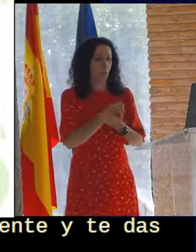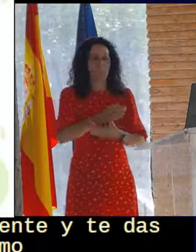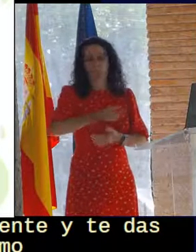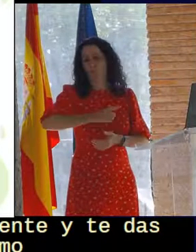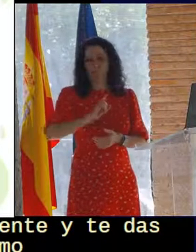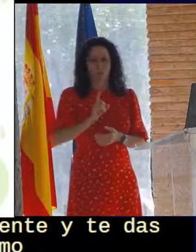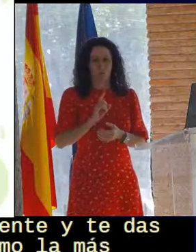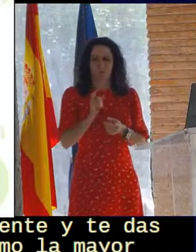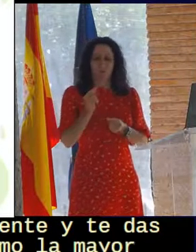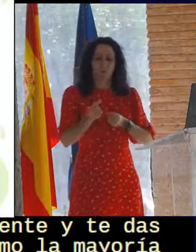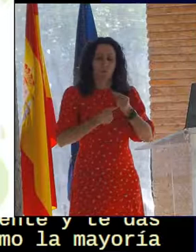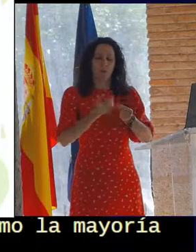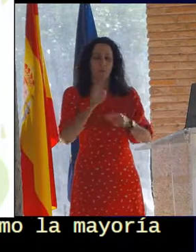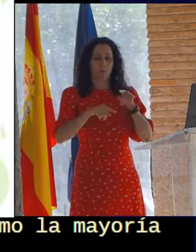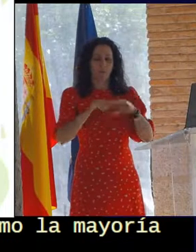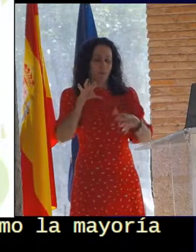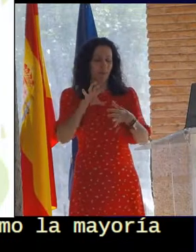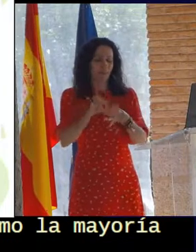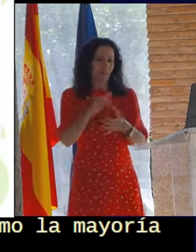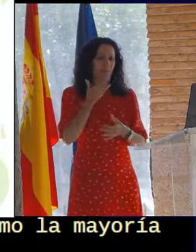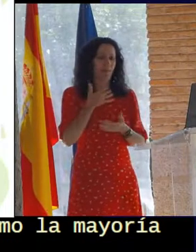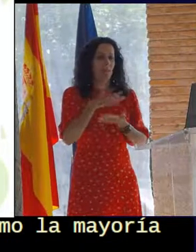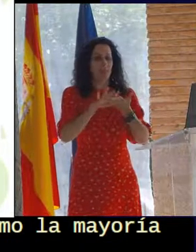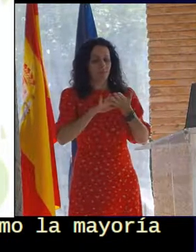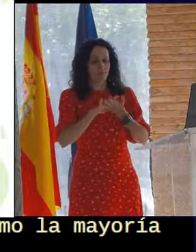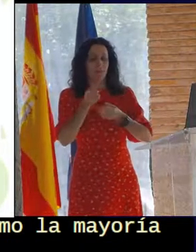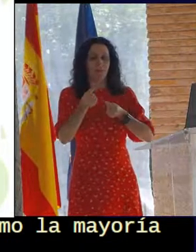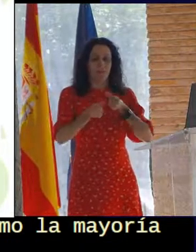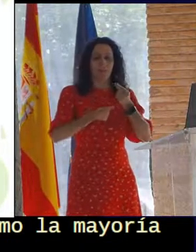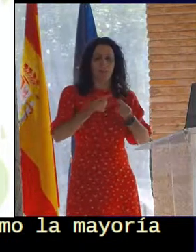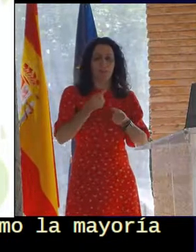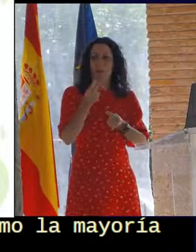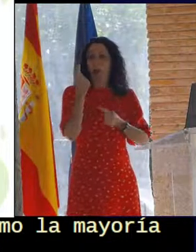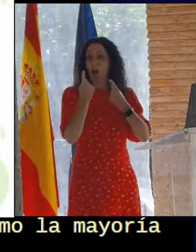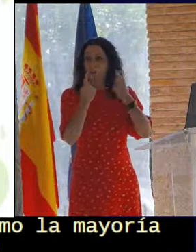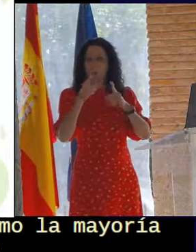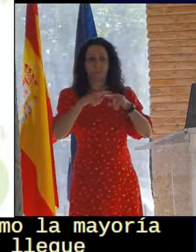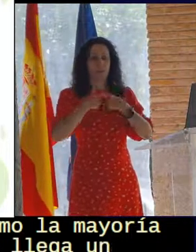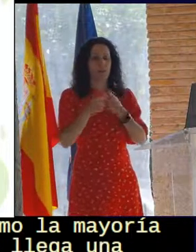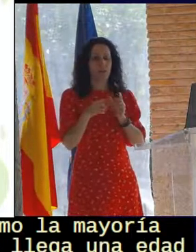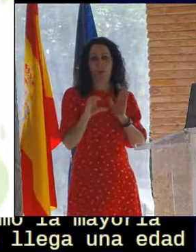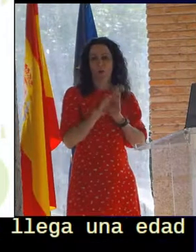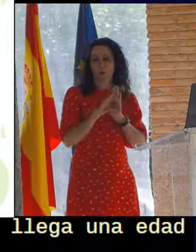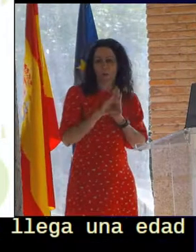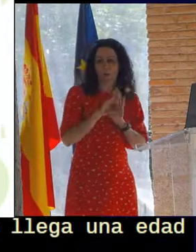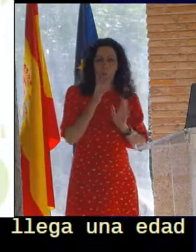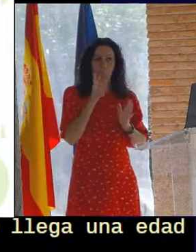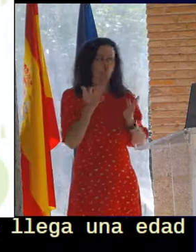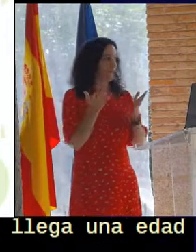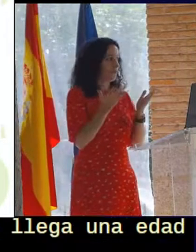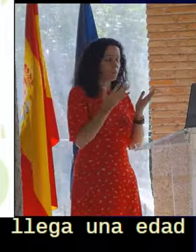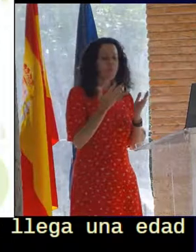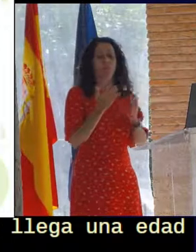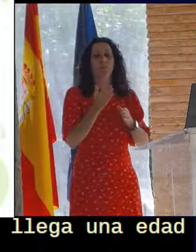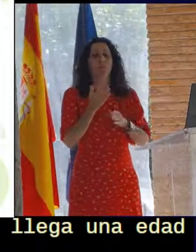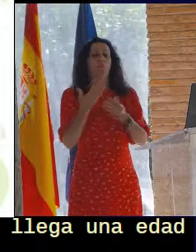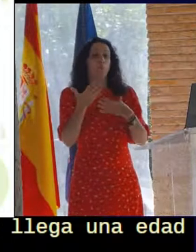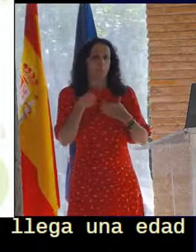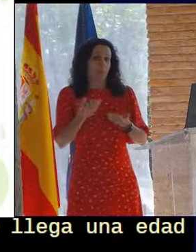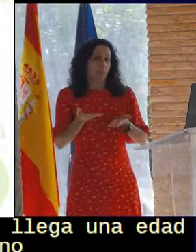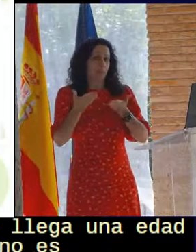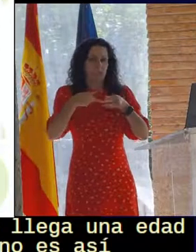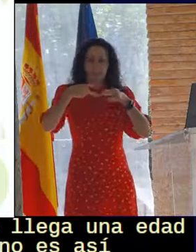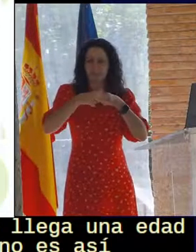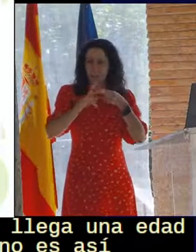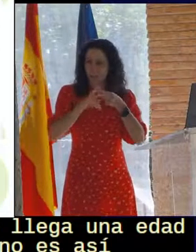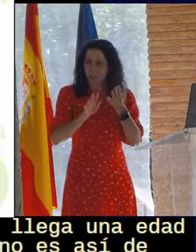mismo la mayoría de los de los padres oyentes piensan que que un niño sordo llega una edad en la que mágicamente aprende lengua de snos no es